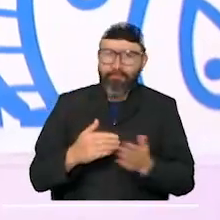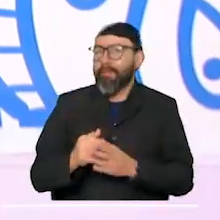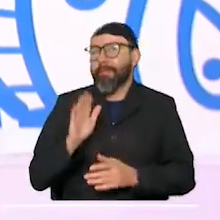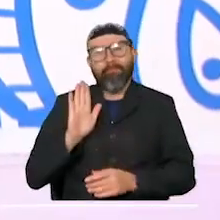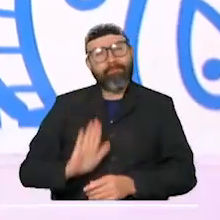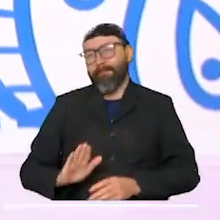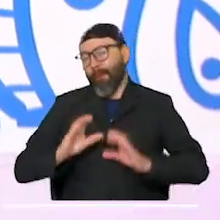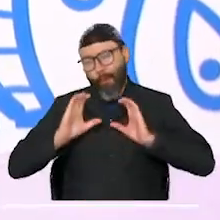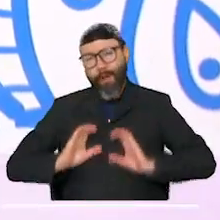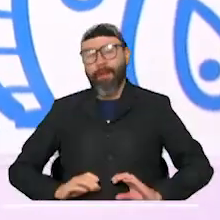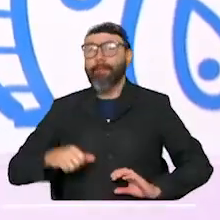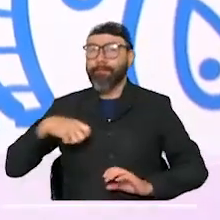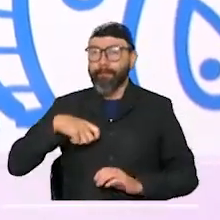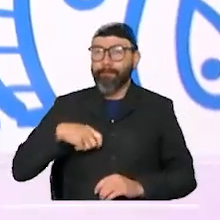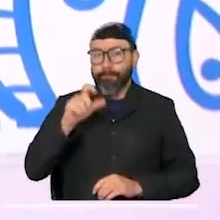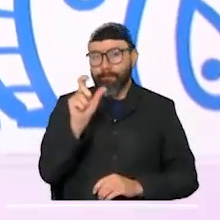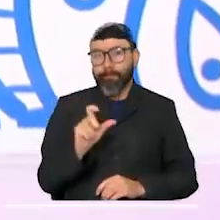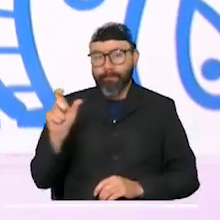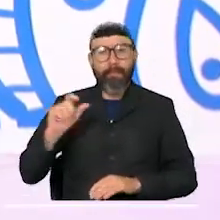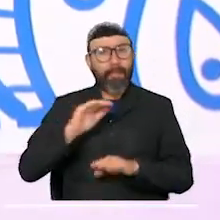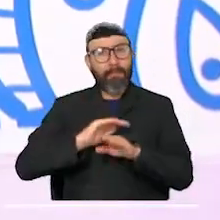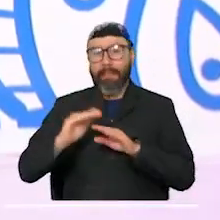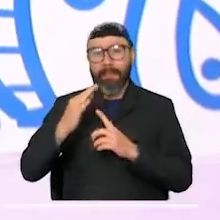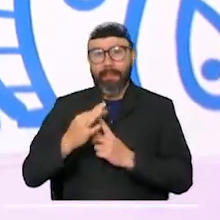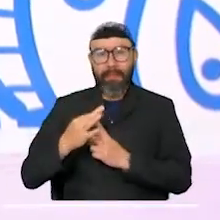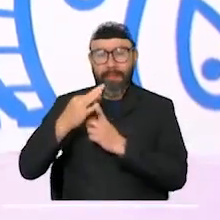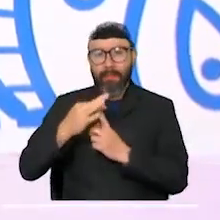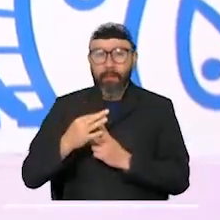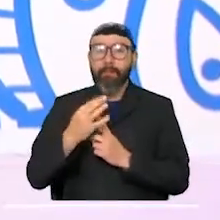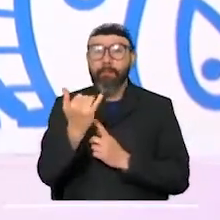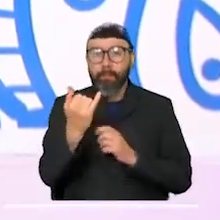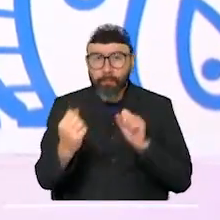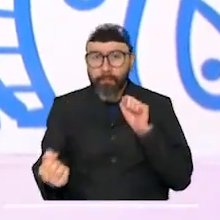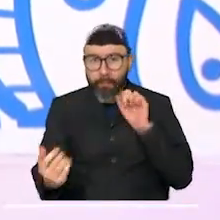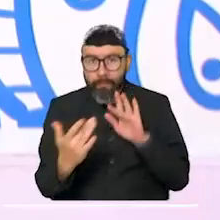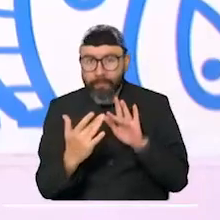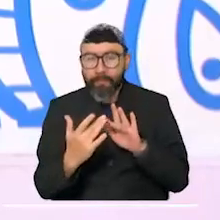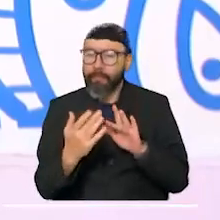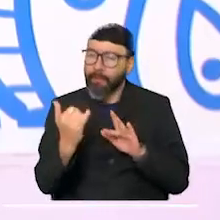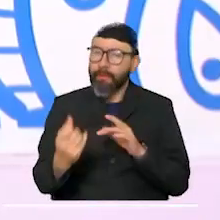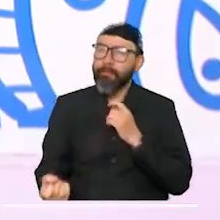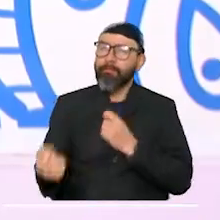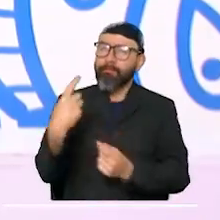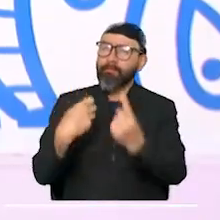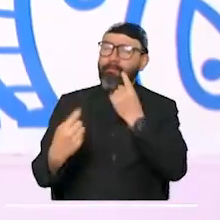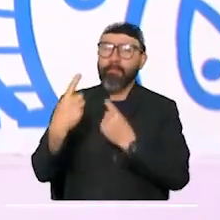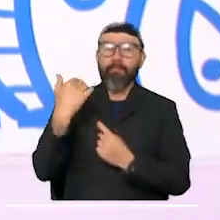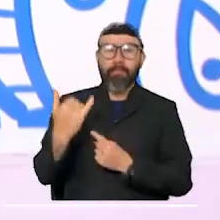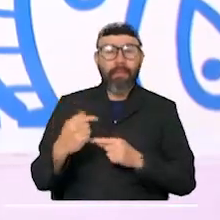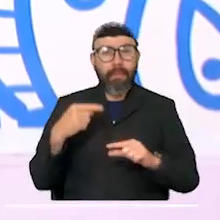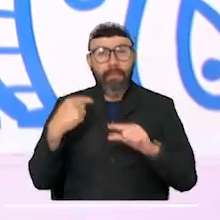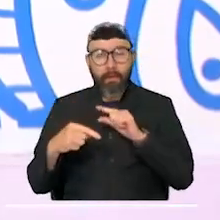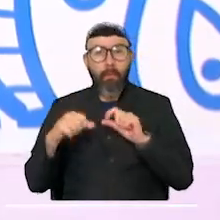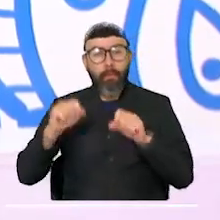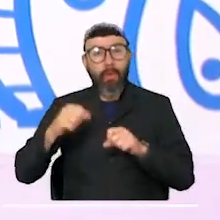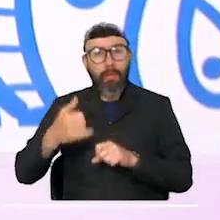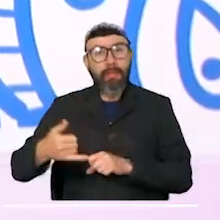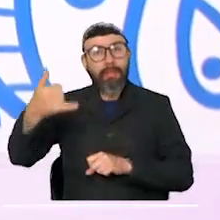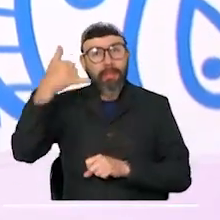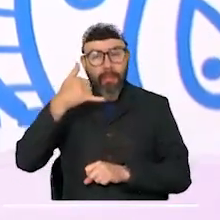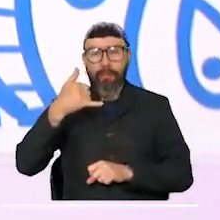entonces conéctarse envíanos pregunta por el chat pueden llamar yo le pido también